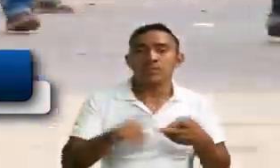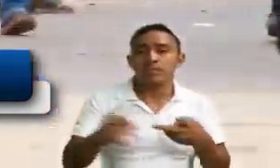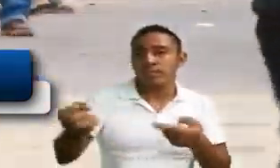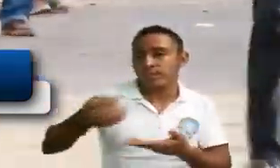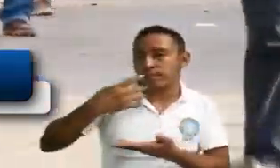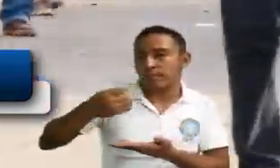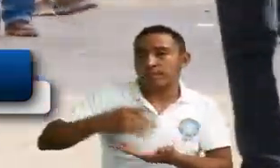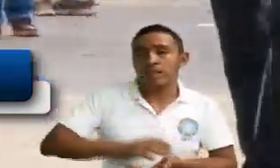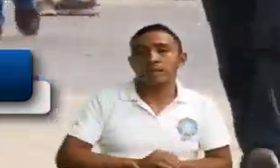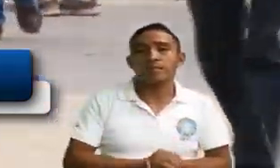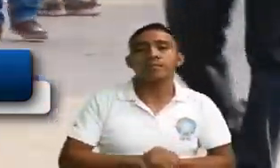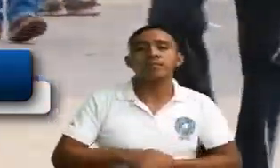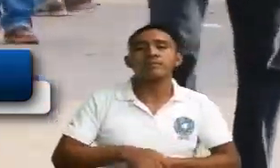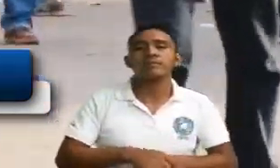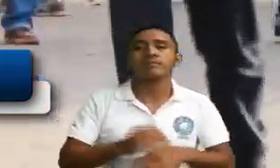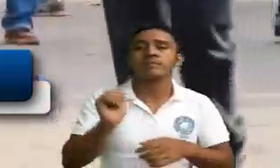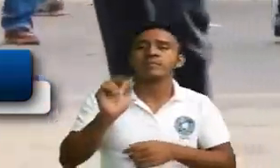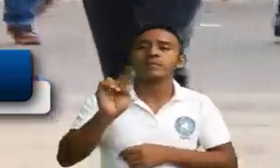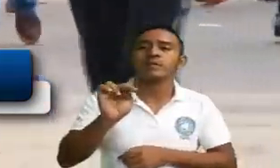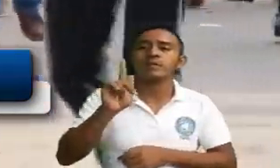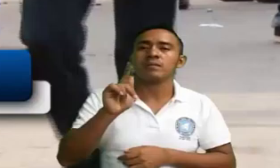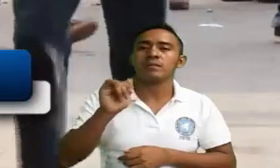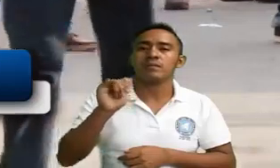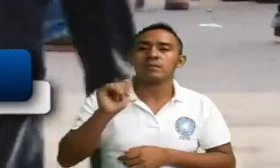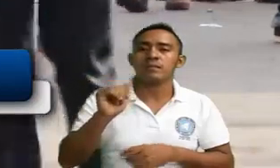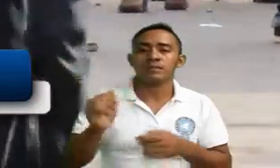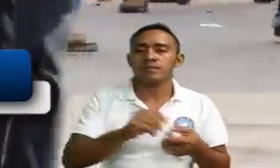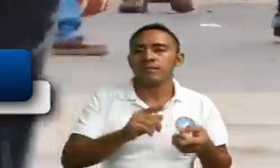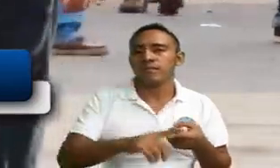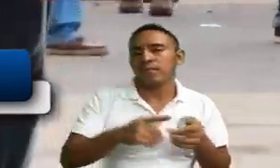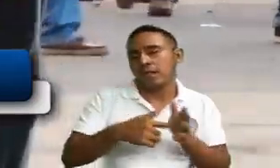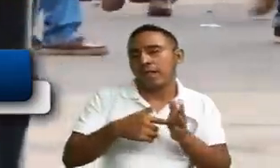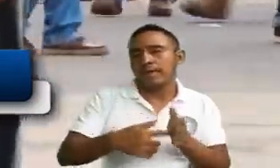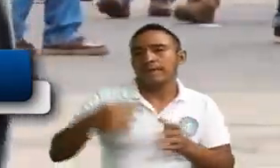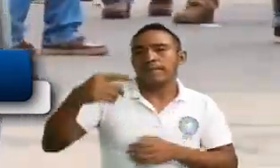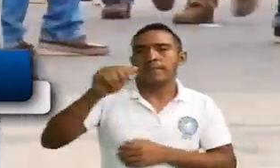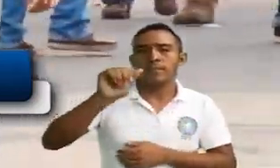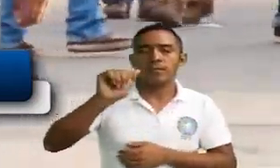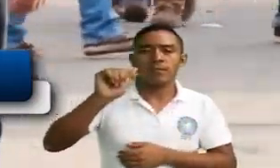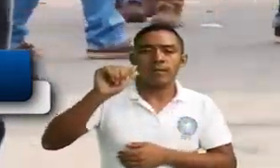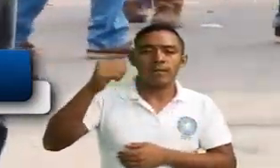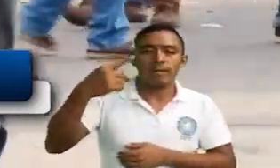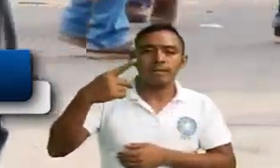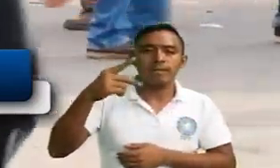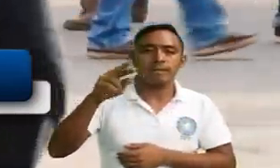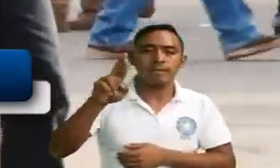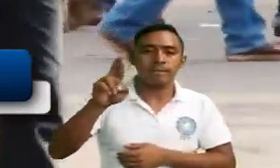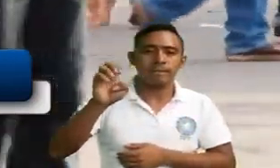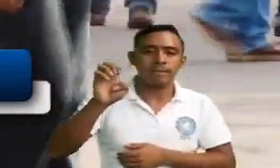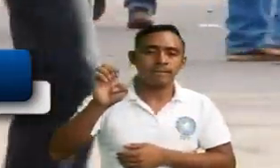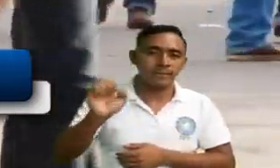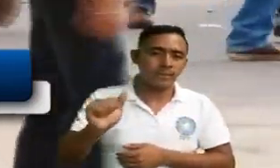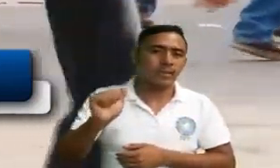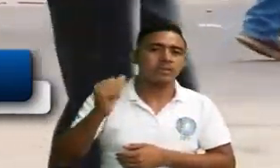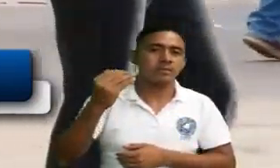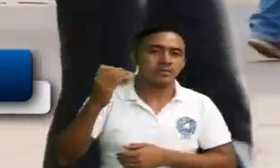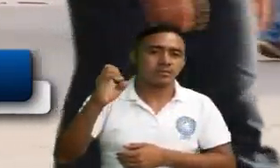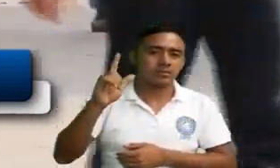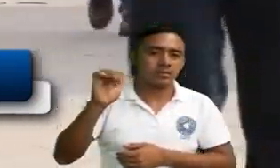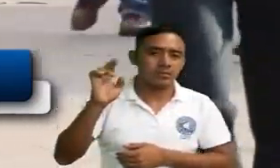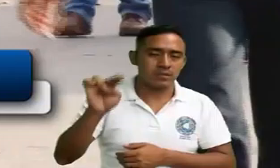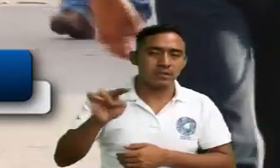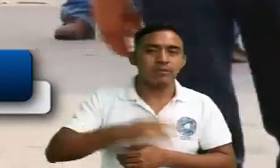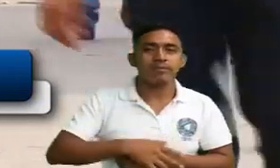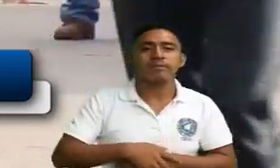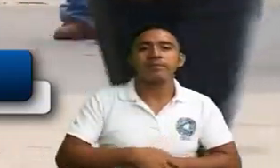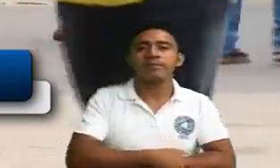ejemplo antiansiolíticos. Ya, por ejemplo el prazolam, por decirle un ejemplo. Siempre ese tipo de medicamentos hay